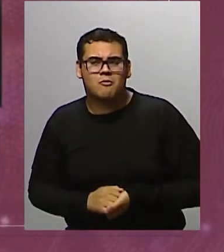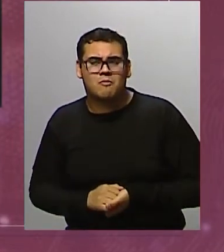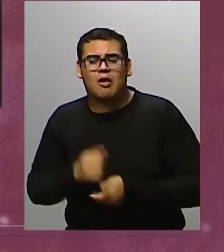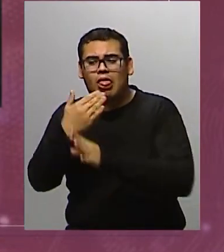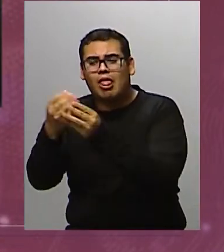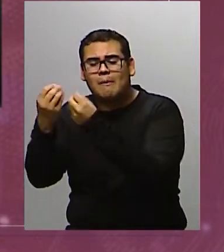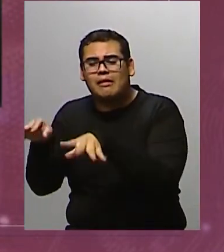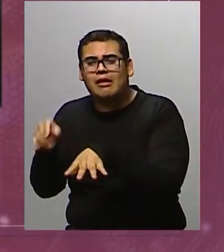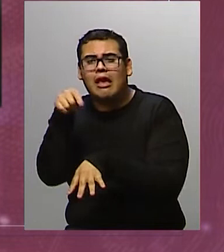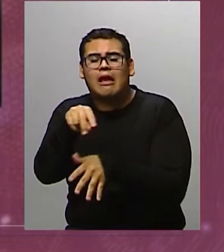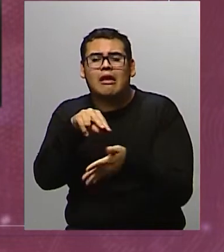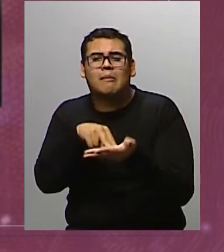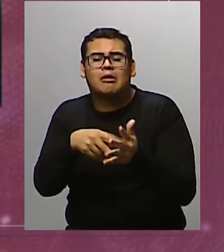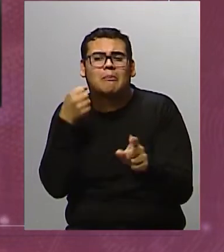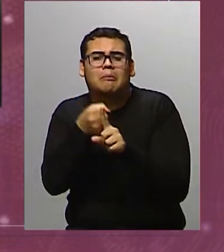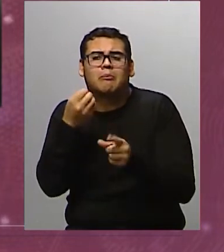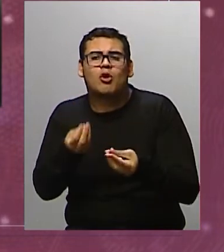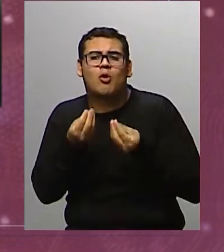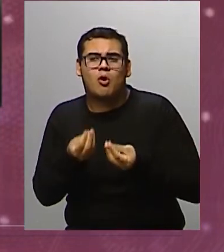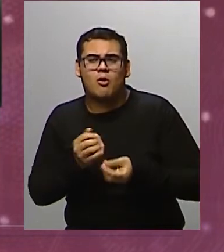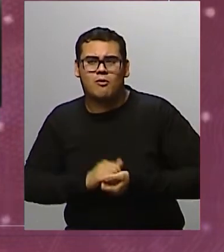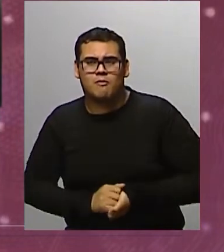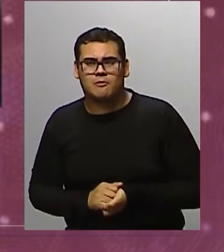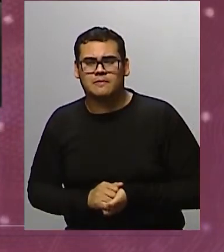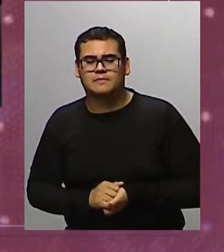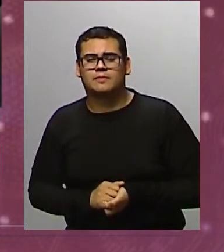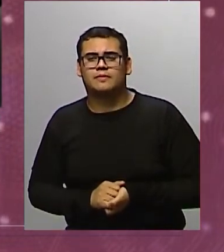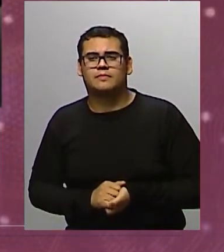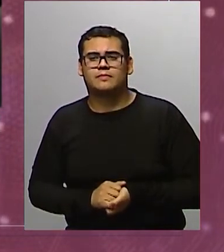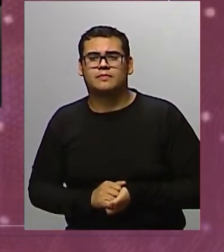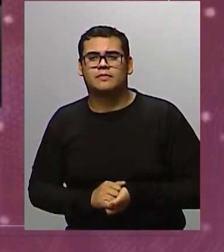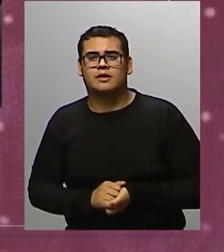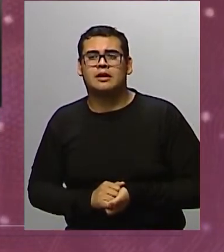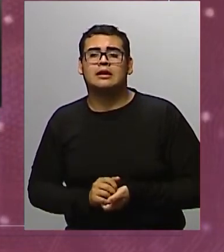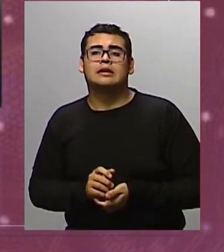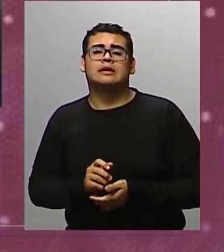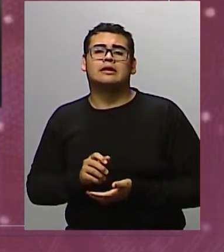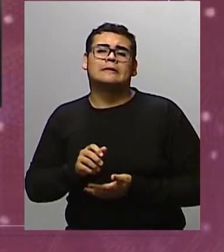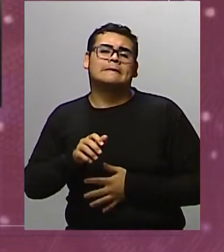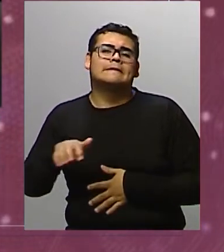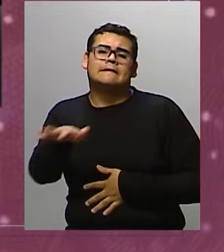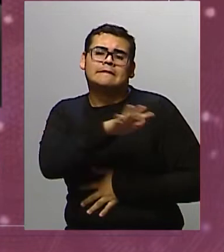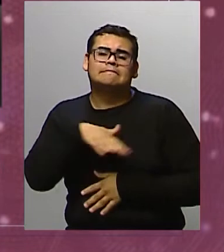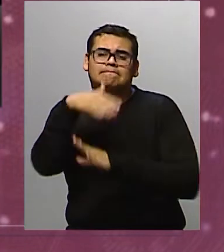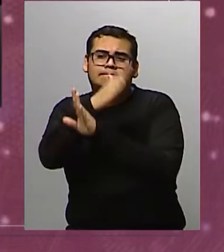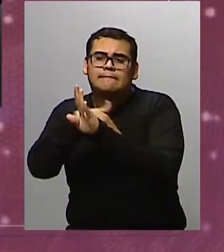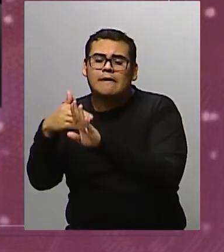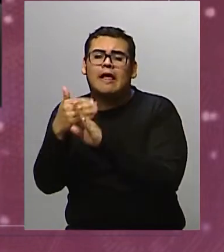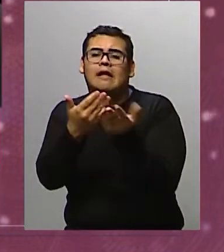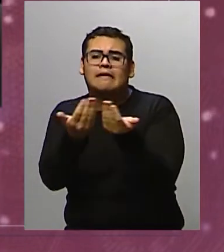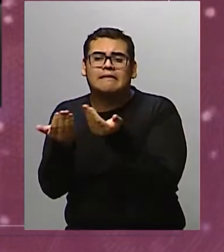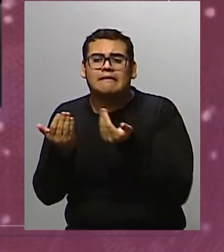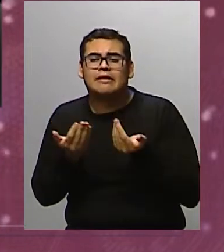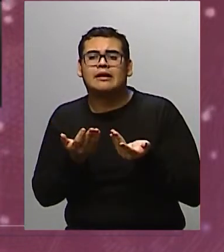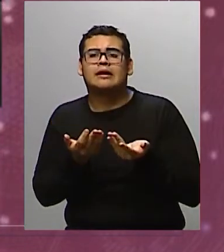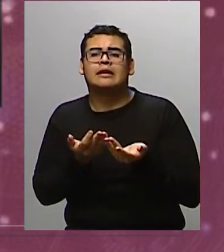Bueno, mirá, en realidad yo creo que la falta de humedad, la degradación de estos sistemas hace que